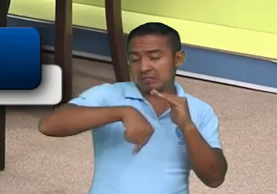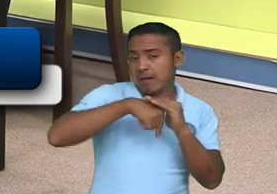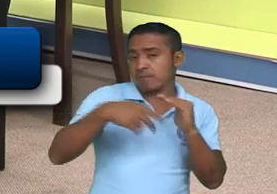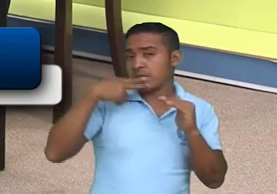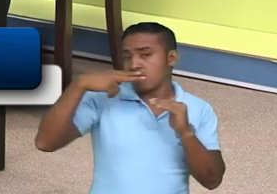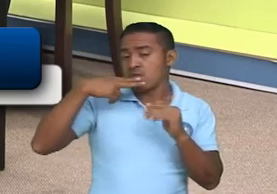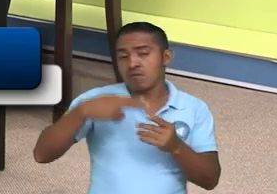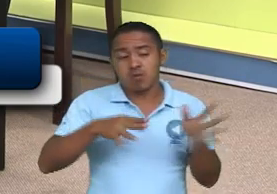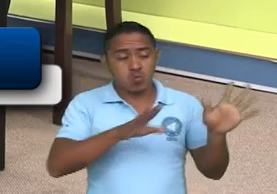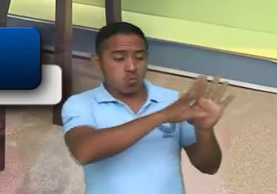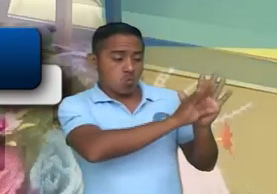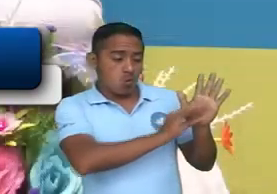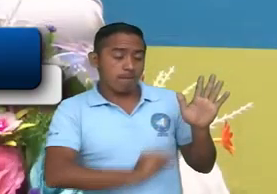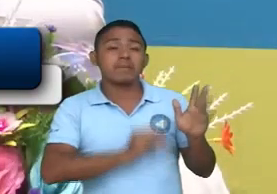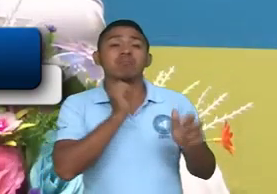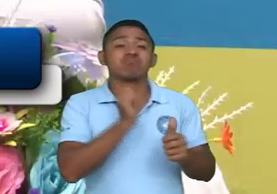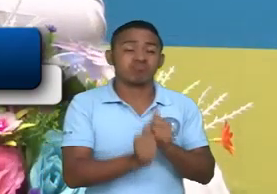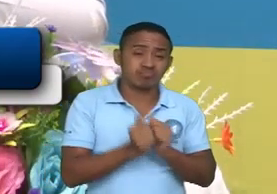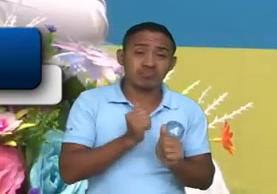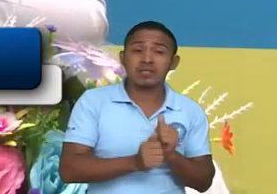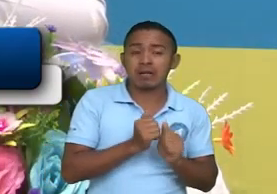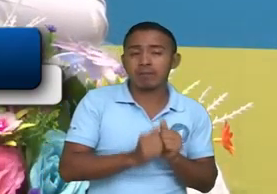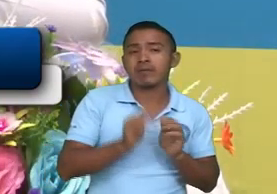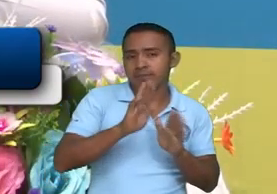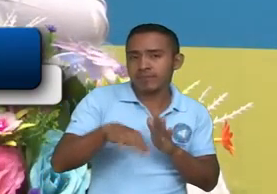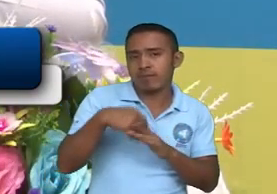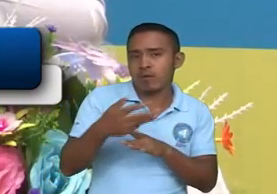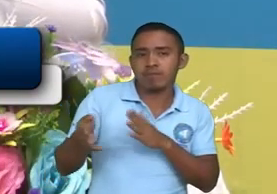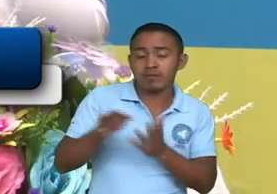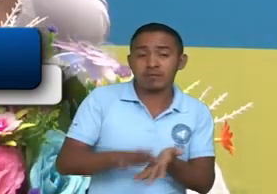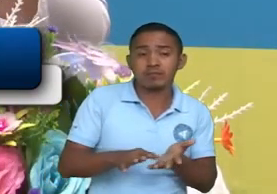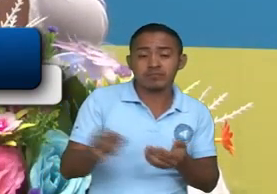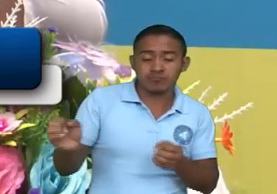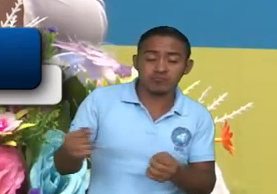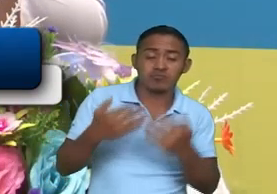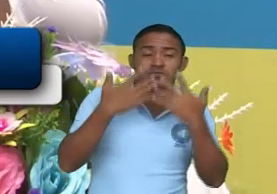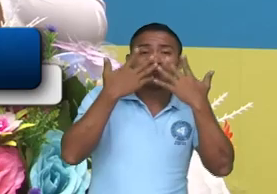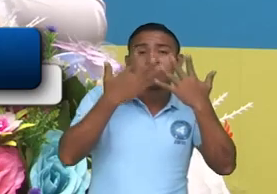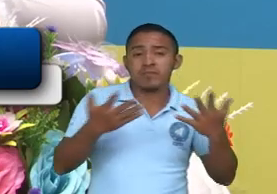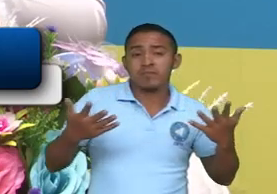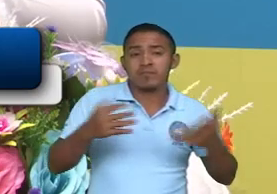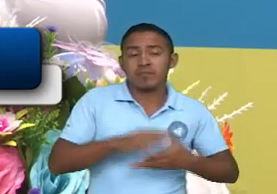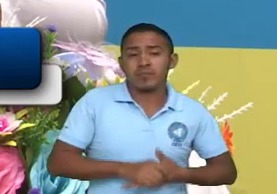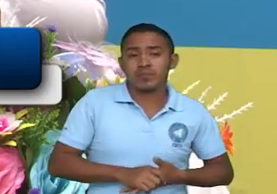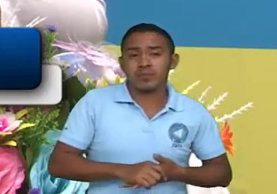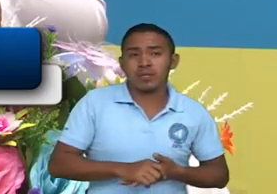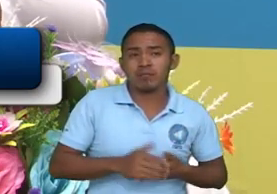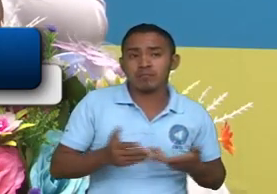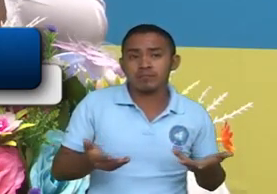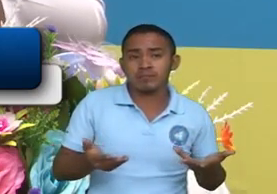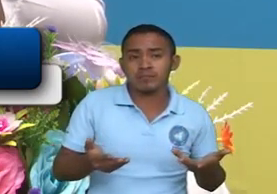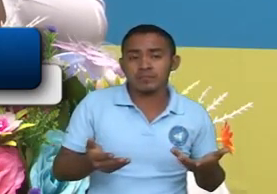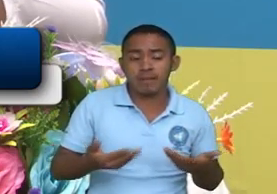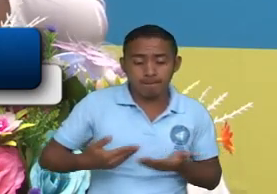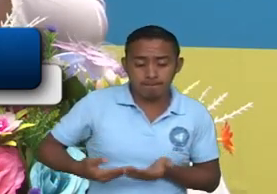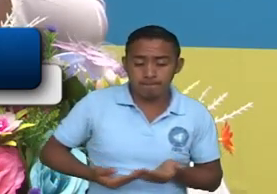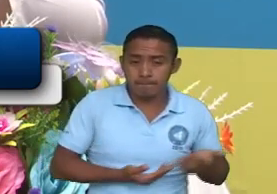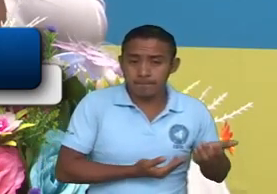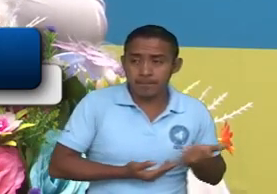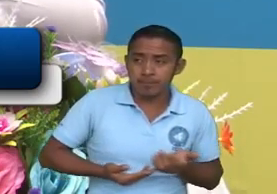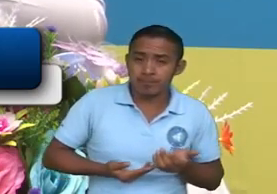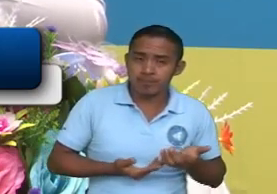pronto alguien en la casa, Las exposiciones pasivas, que ya no tienen que ver directamente con la madre, sino que tal vez el padre o